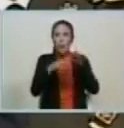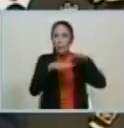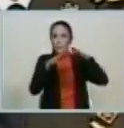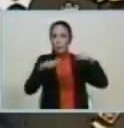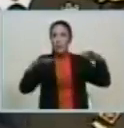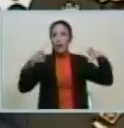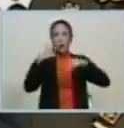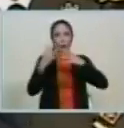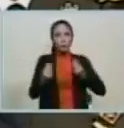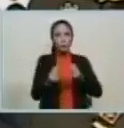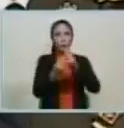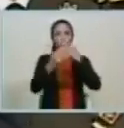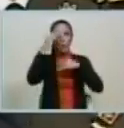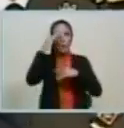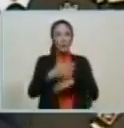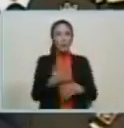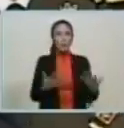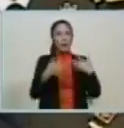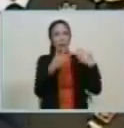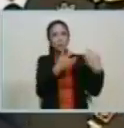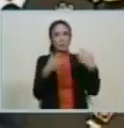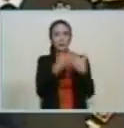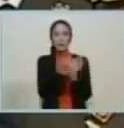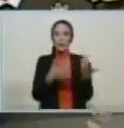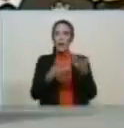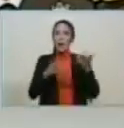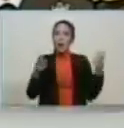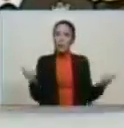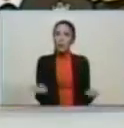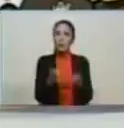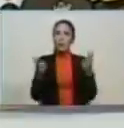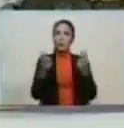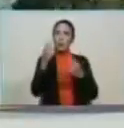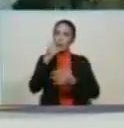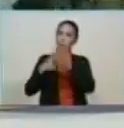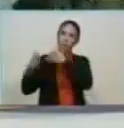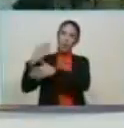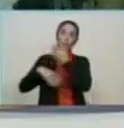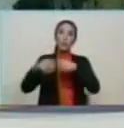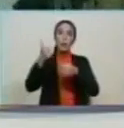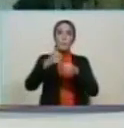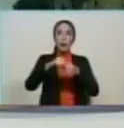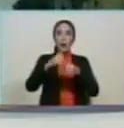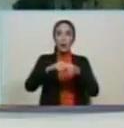mares. Venimos de la victoria histórica del lago de Maracaibo,